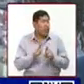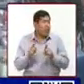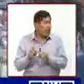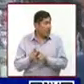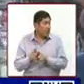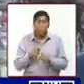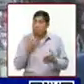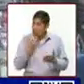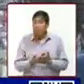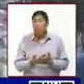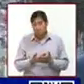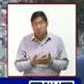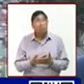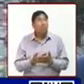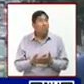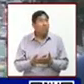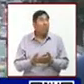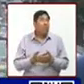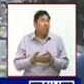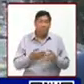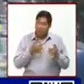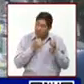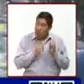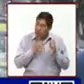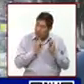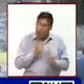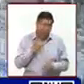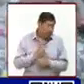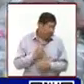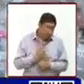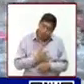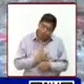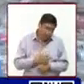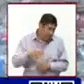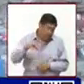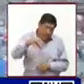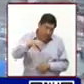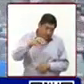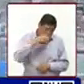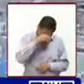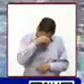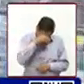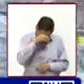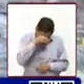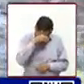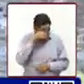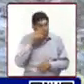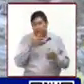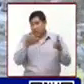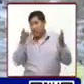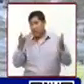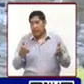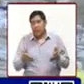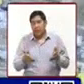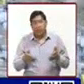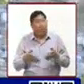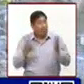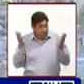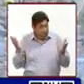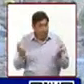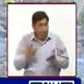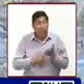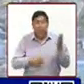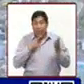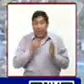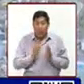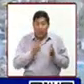era bueno. Se tomaba, se farreaba, se ponían almas así, los panes, lo que